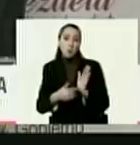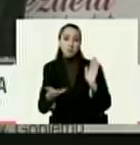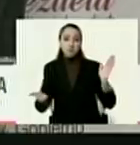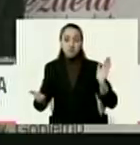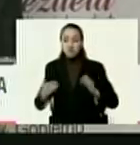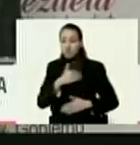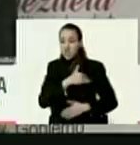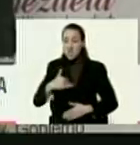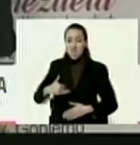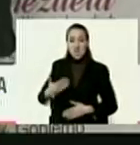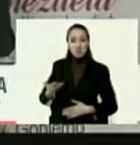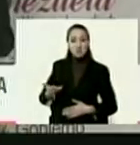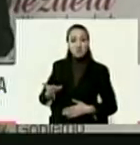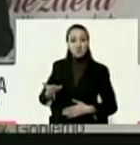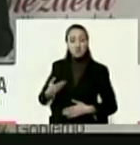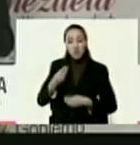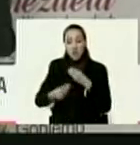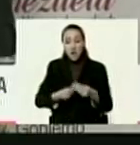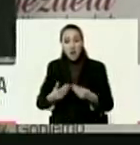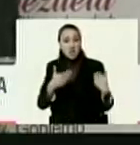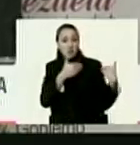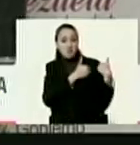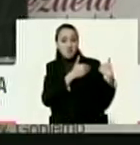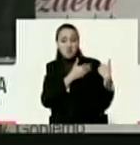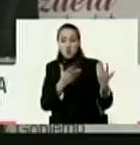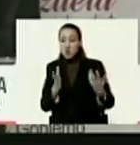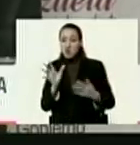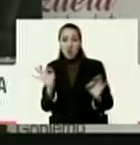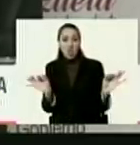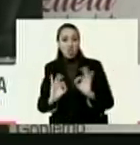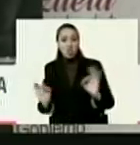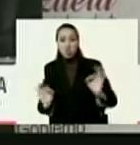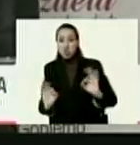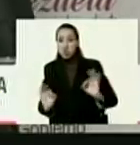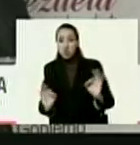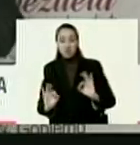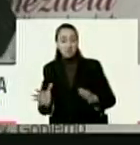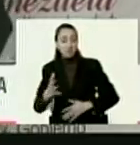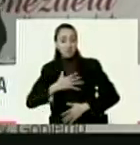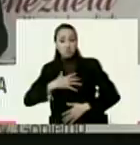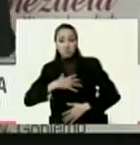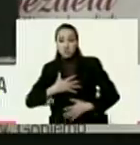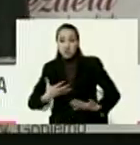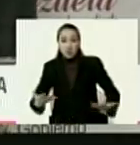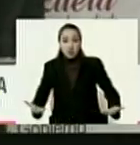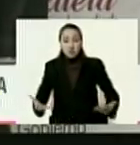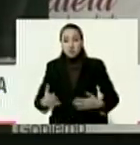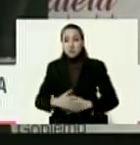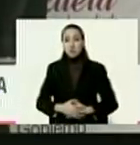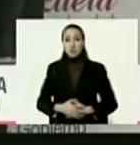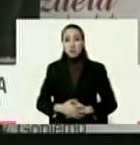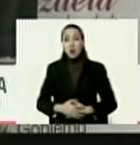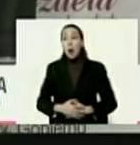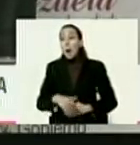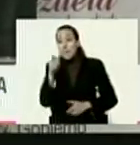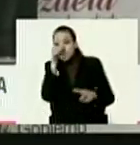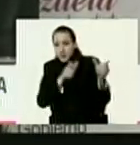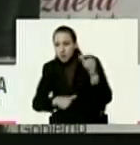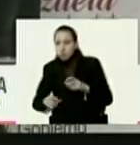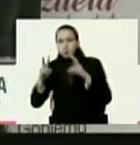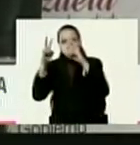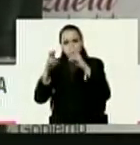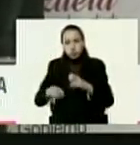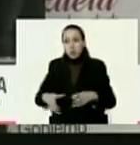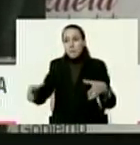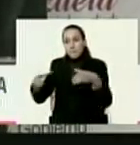a arrogarse funciones que, por supuesto, no le corresponden. Nadie ha investigado al grupo paramilitar